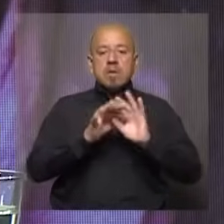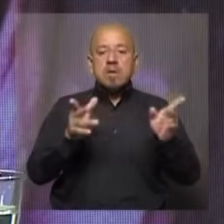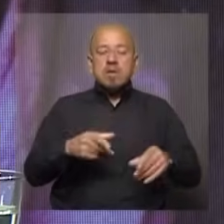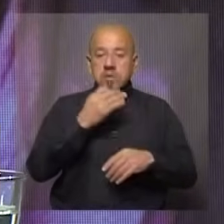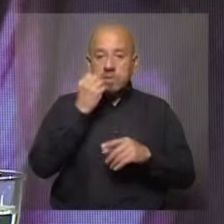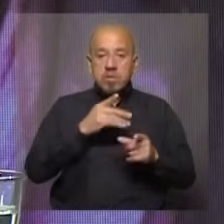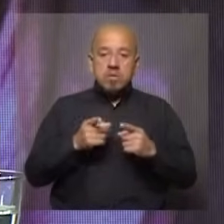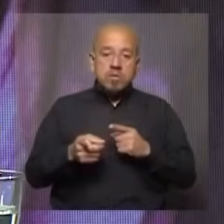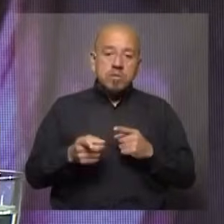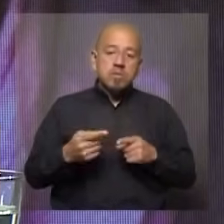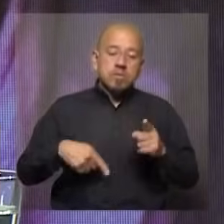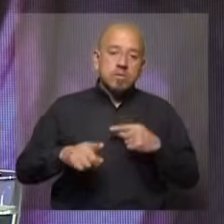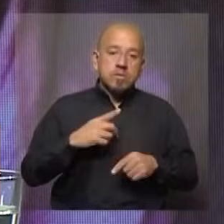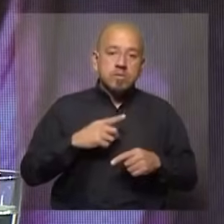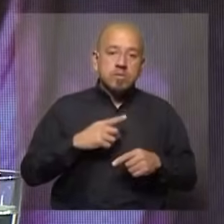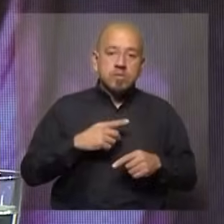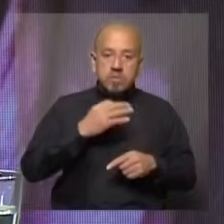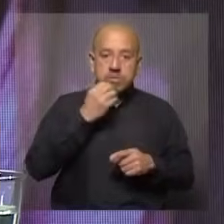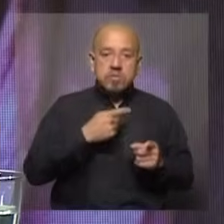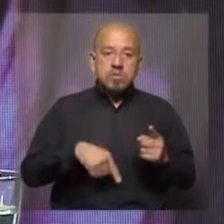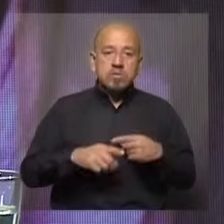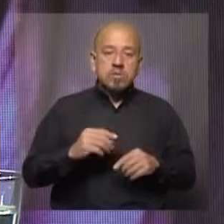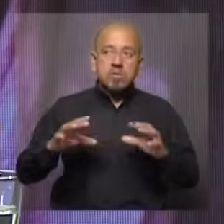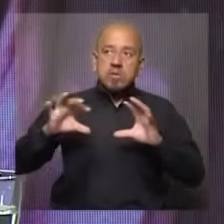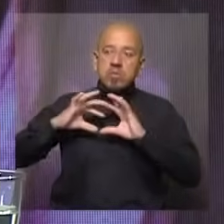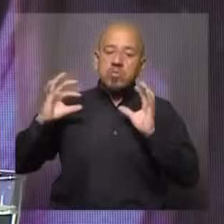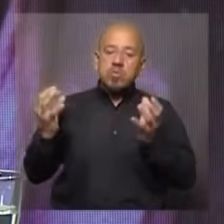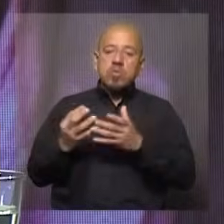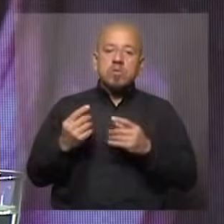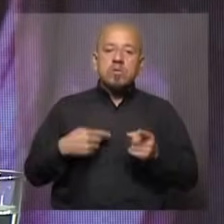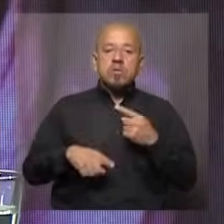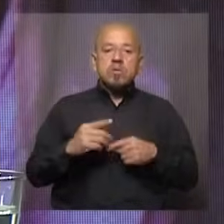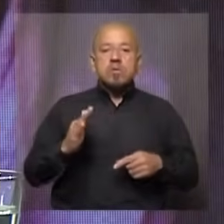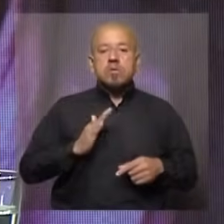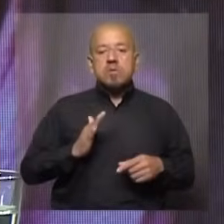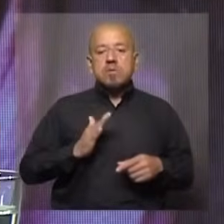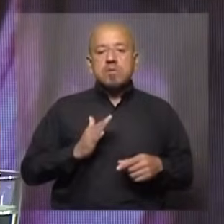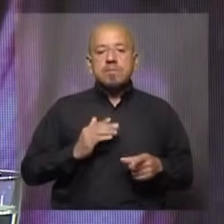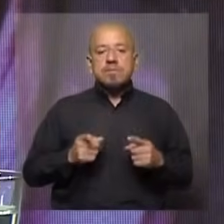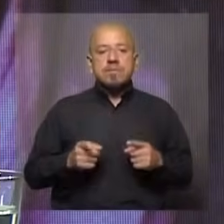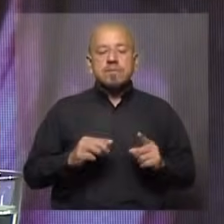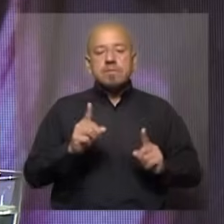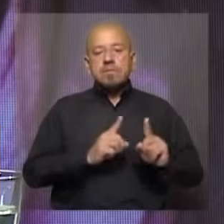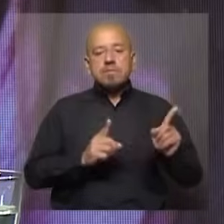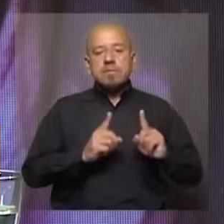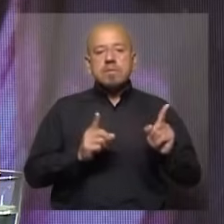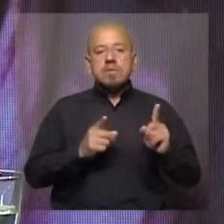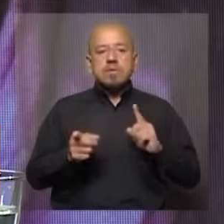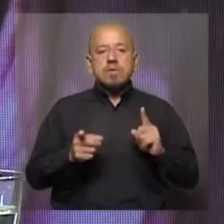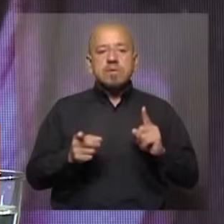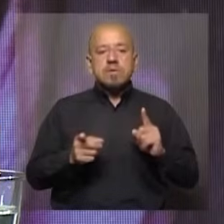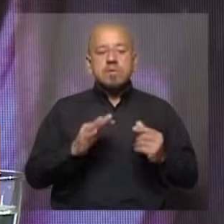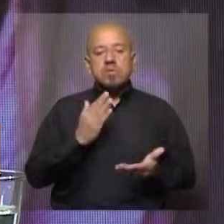mejoró. La república mejoró en todo el mundo. Cuando las mujeres accedieron a la universidad, que fueron las